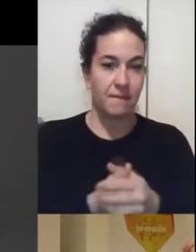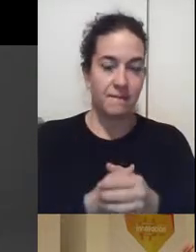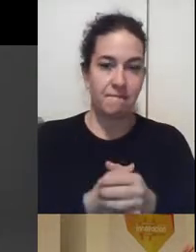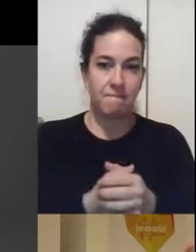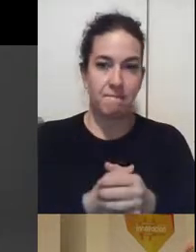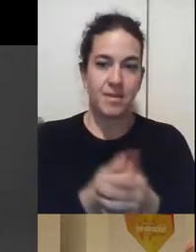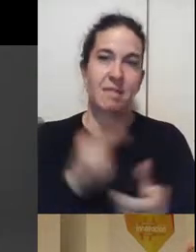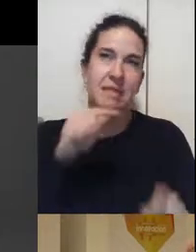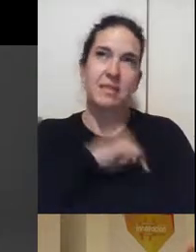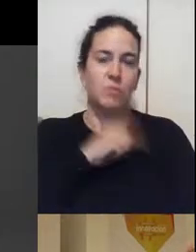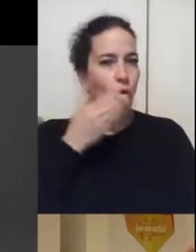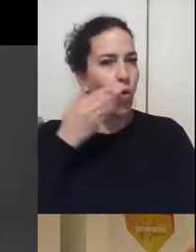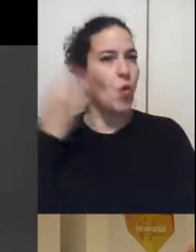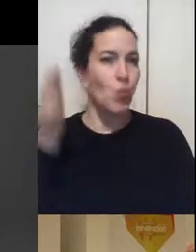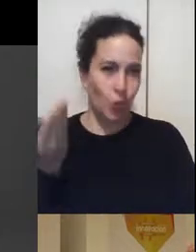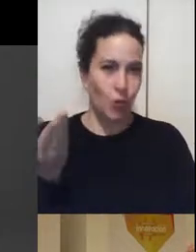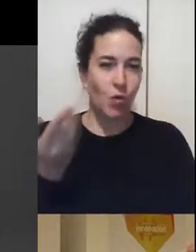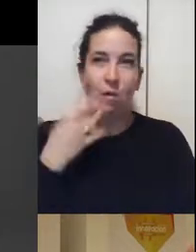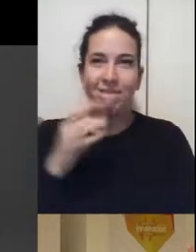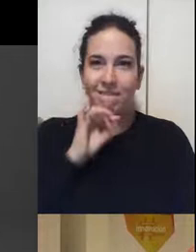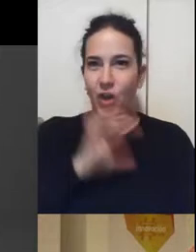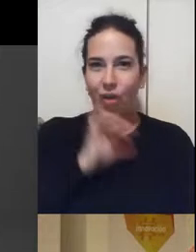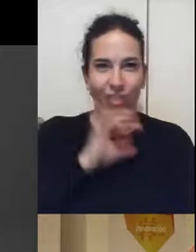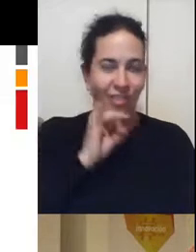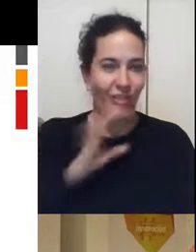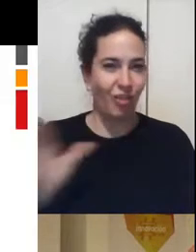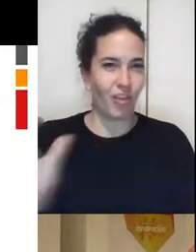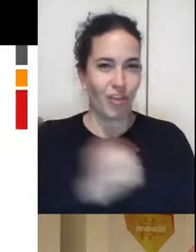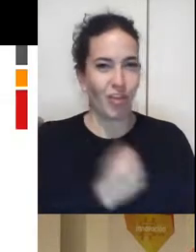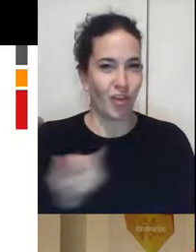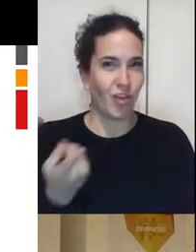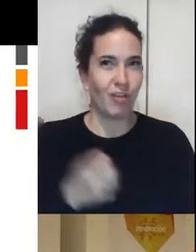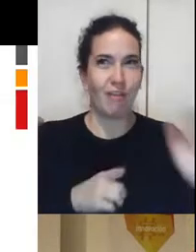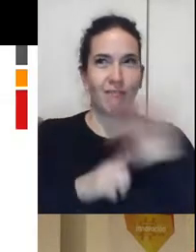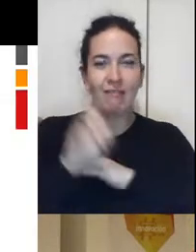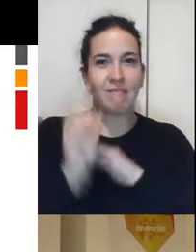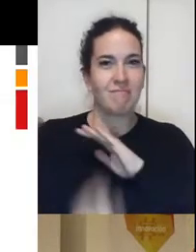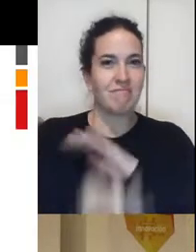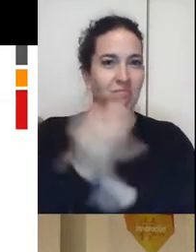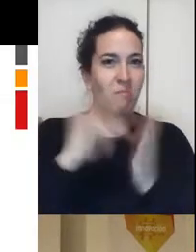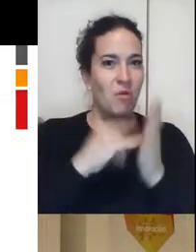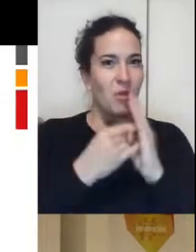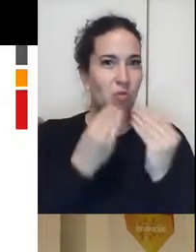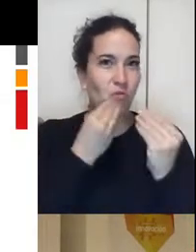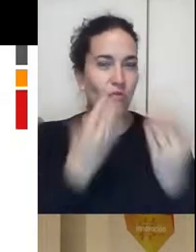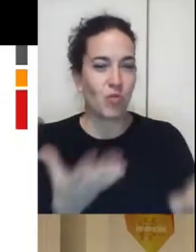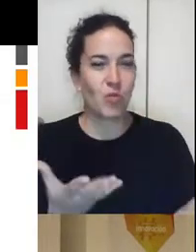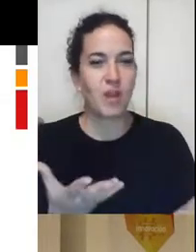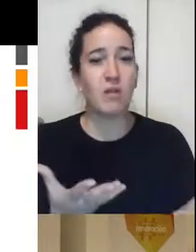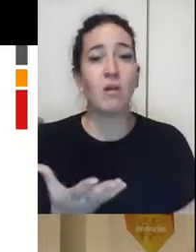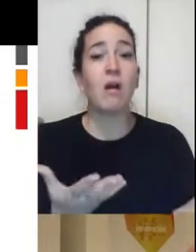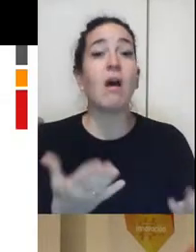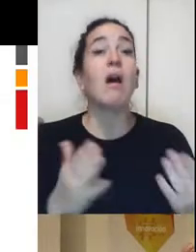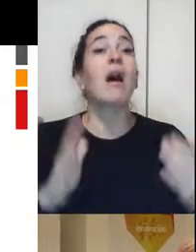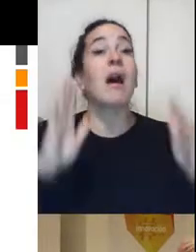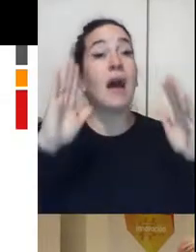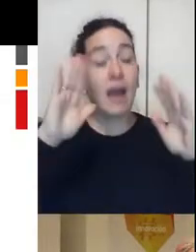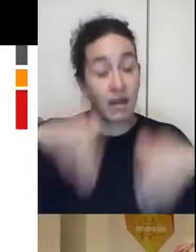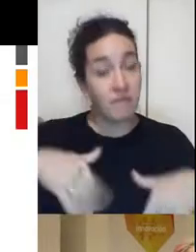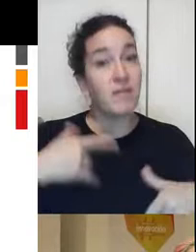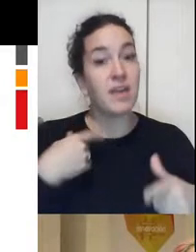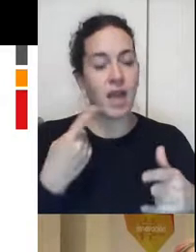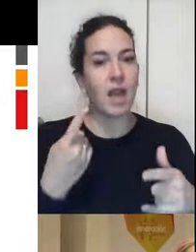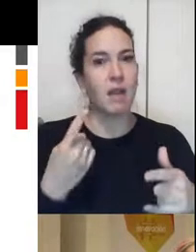de orgullo, ¿no? Porque la verdad es que estaban muy contentos con las piezas que habían desarrollado. Y en definitiva, llegaron a desarrollar